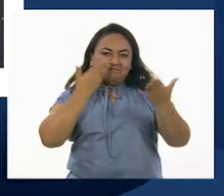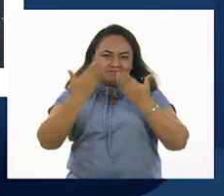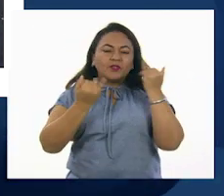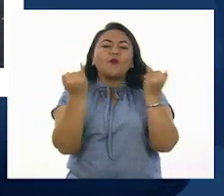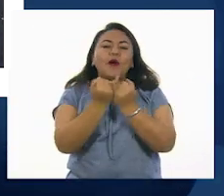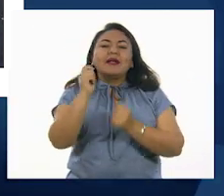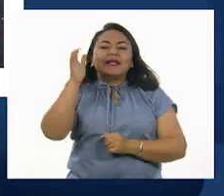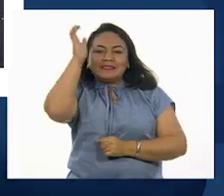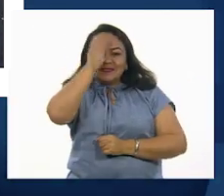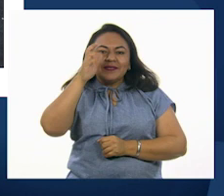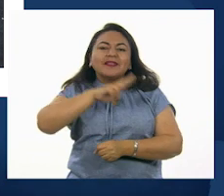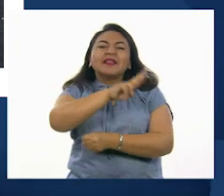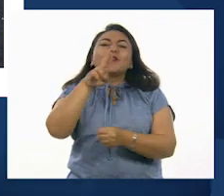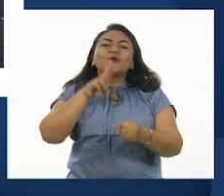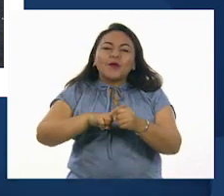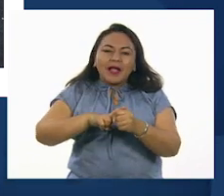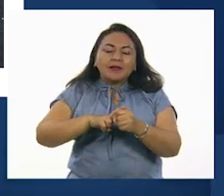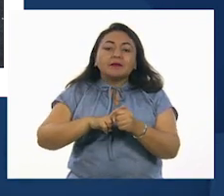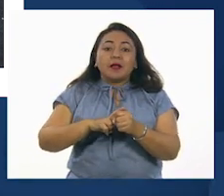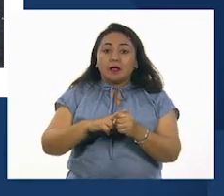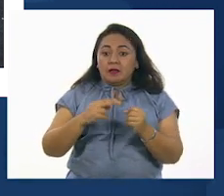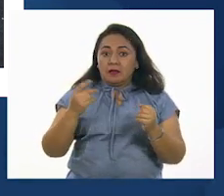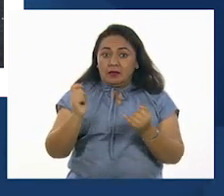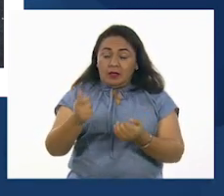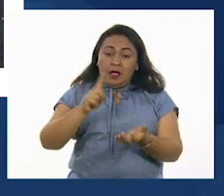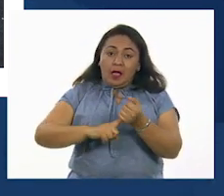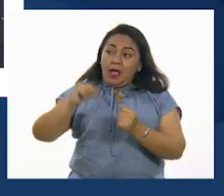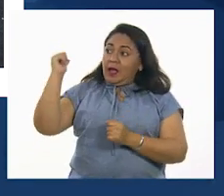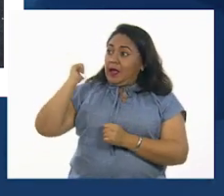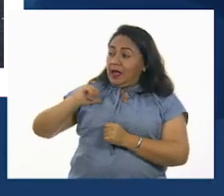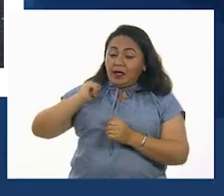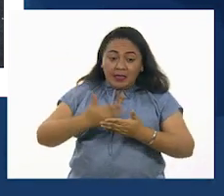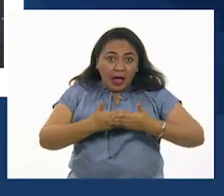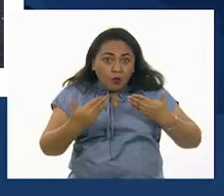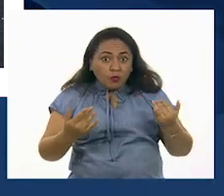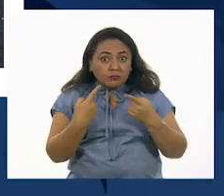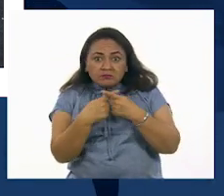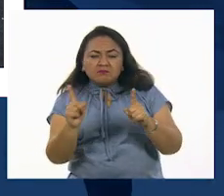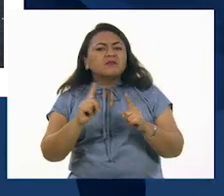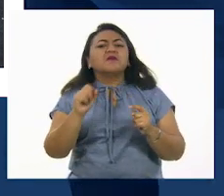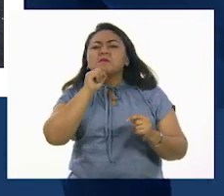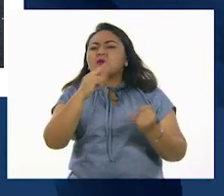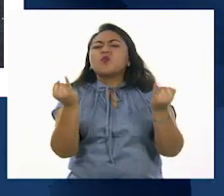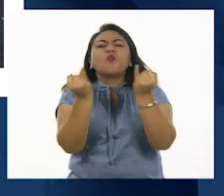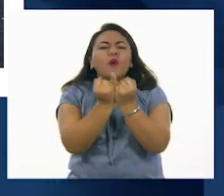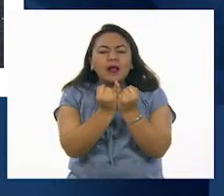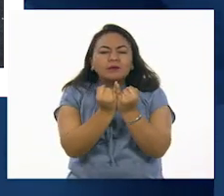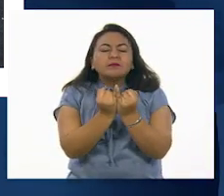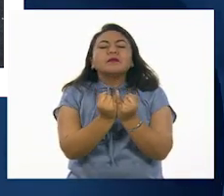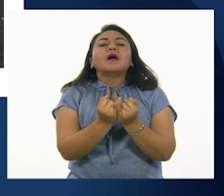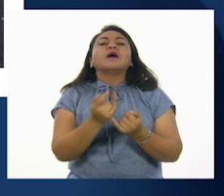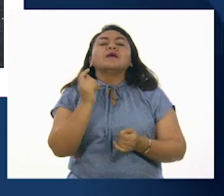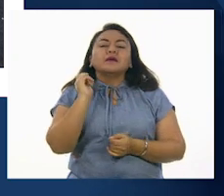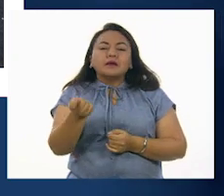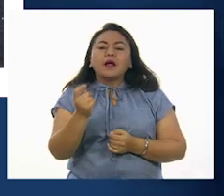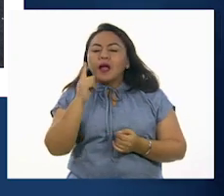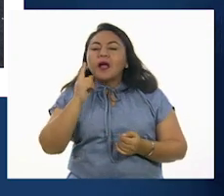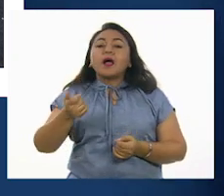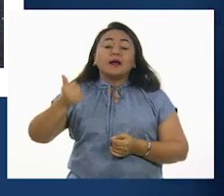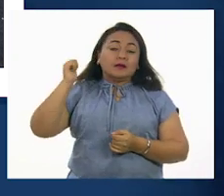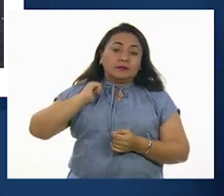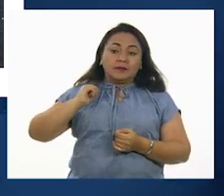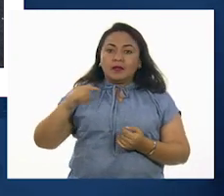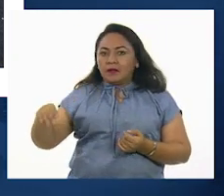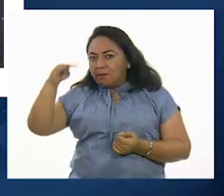ciencias naturales y no difiere de lo que en su momento pudo aprender Alejandro Magno. Esto es por la influencia que ha